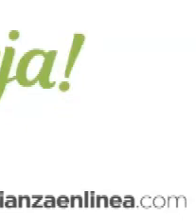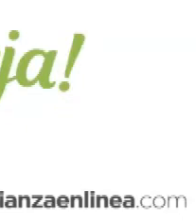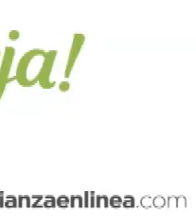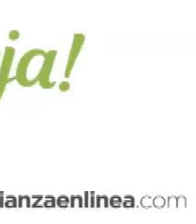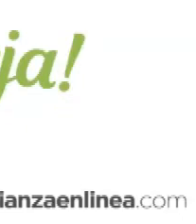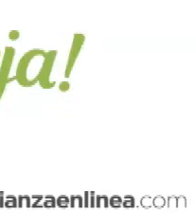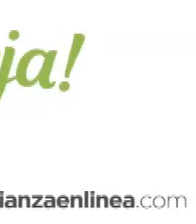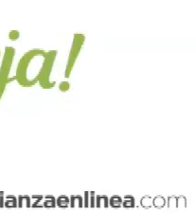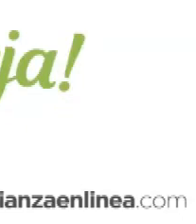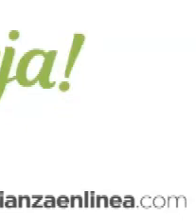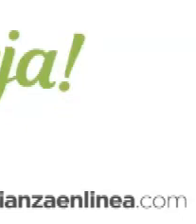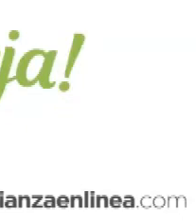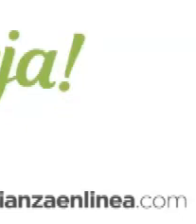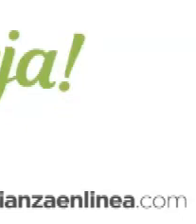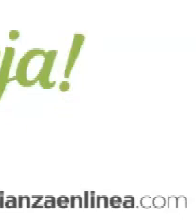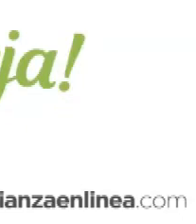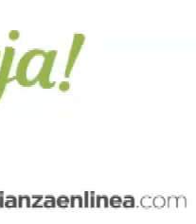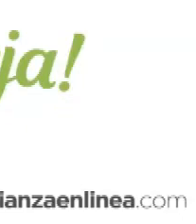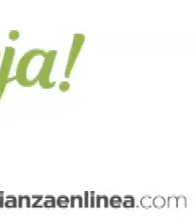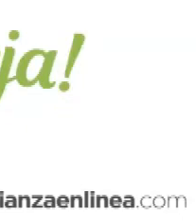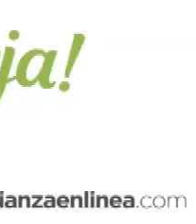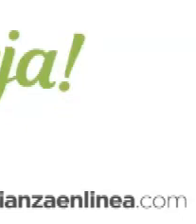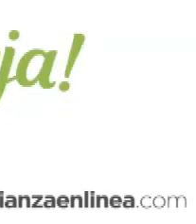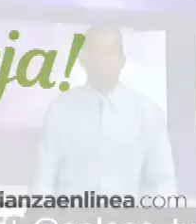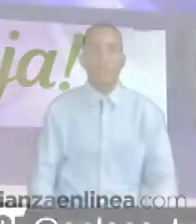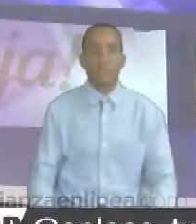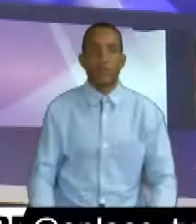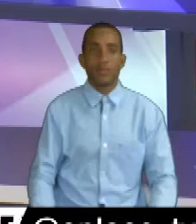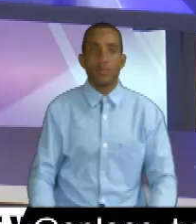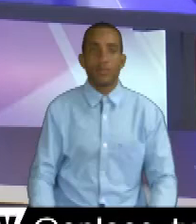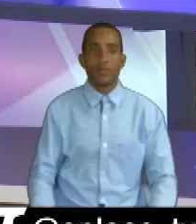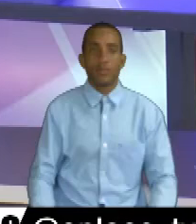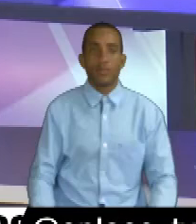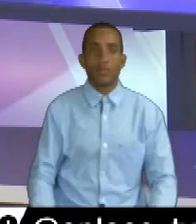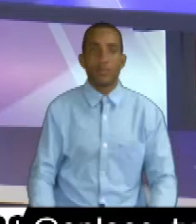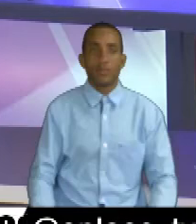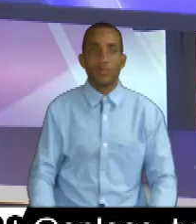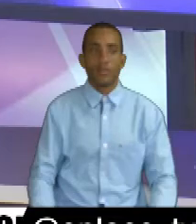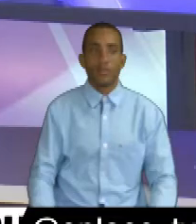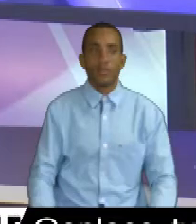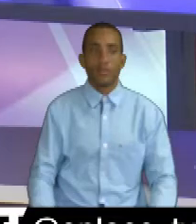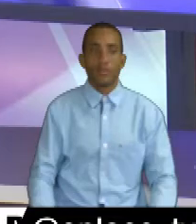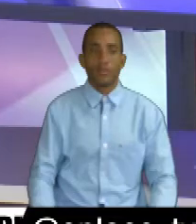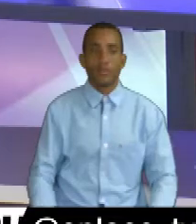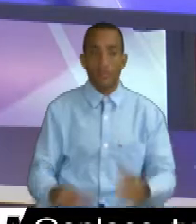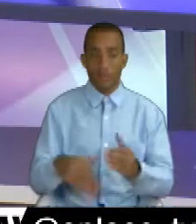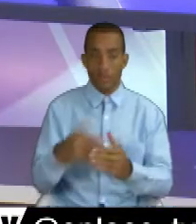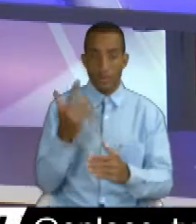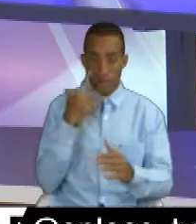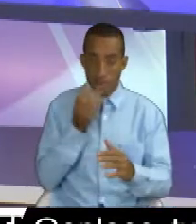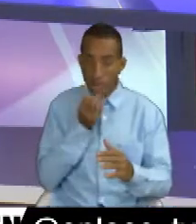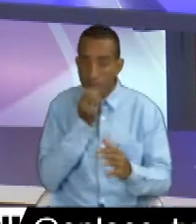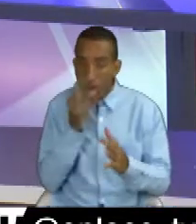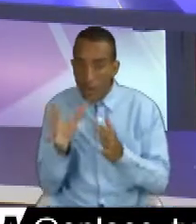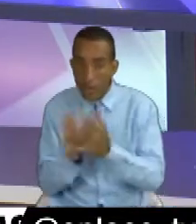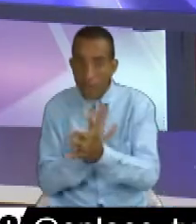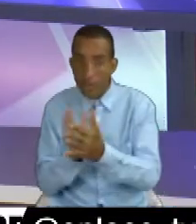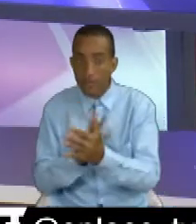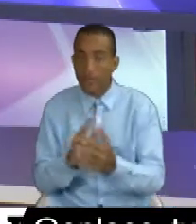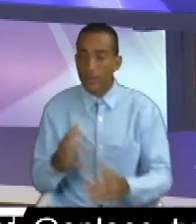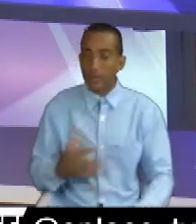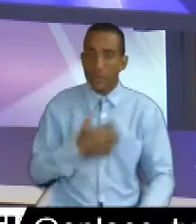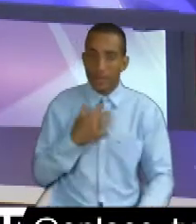número 1886 del barrio Colombia. A continuación, conozca las denuncias, quejas y reclamos